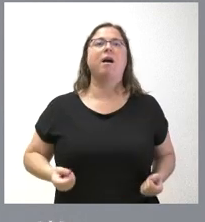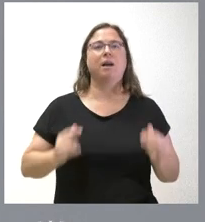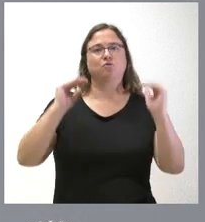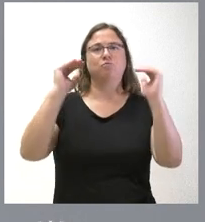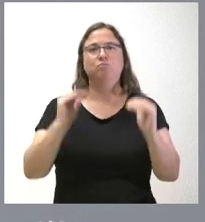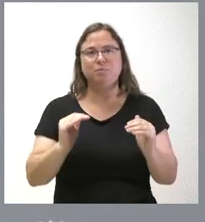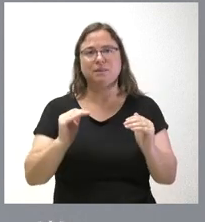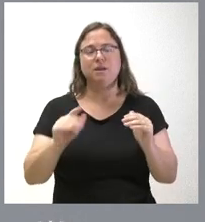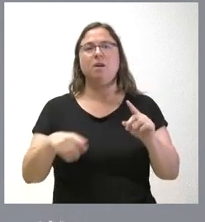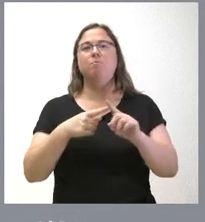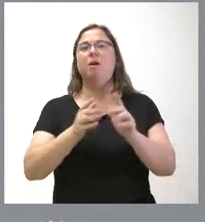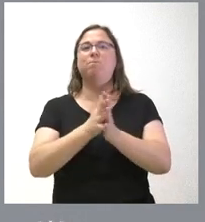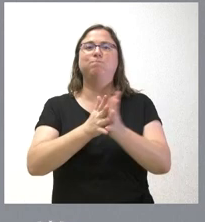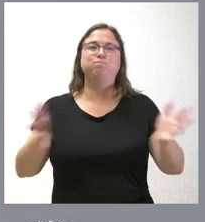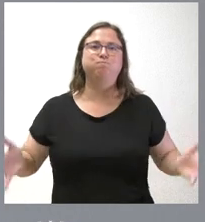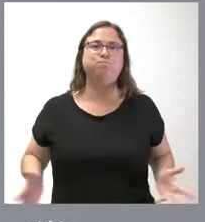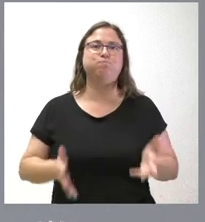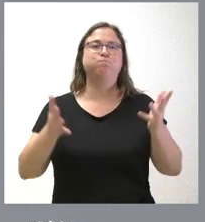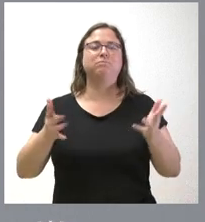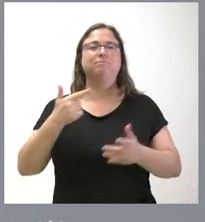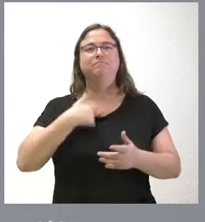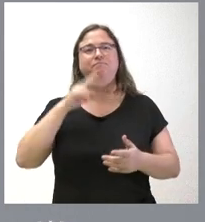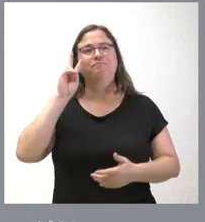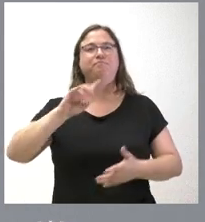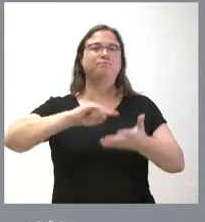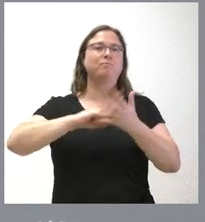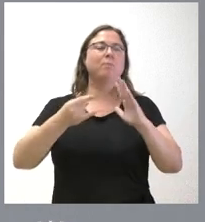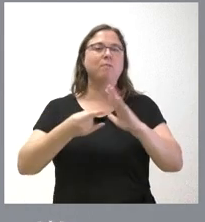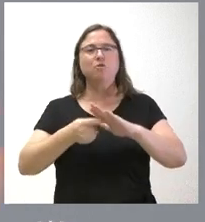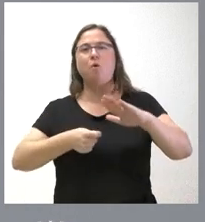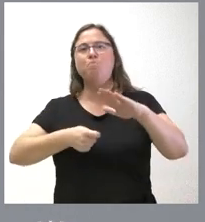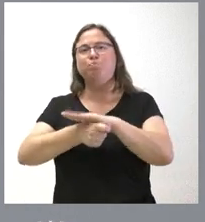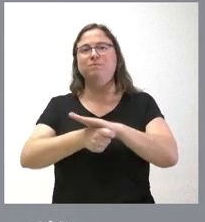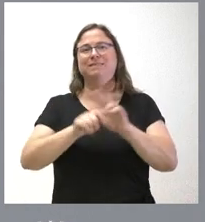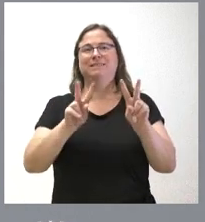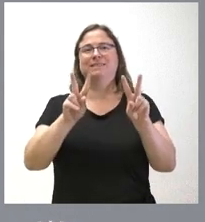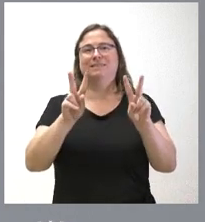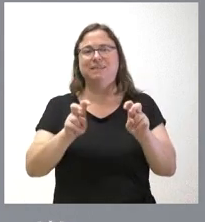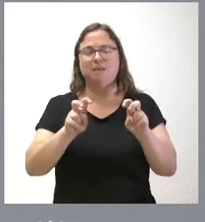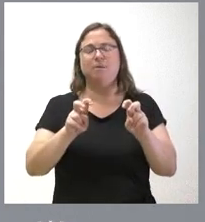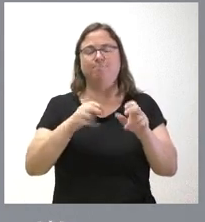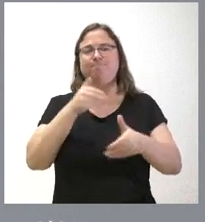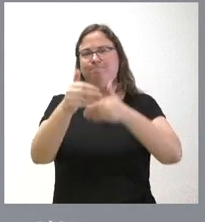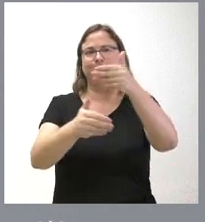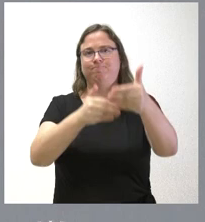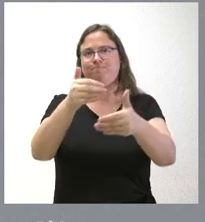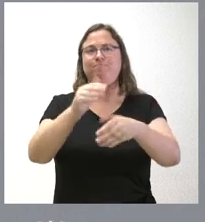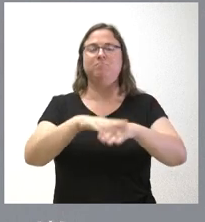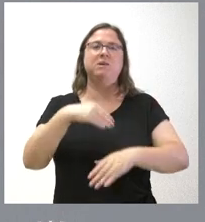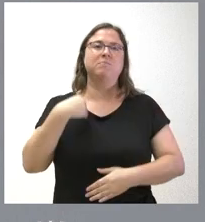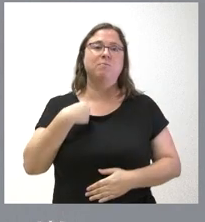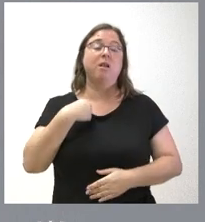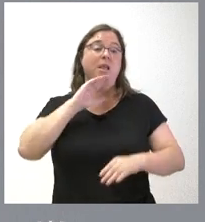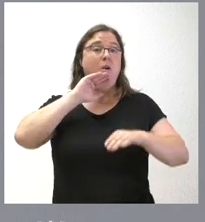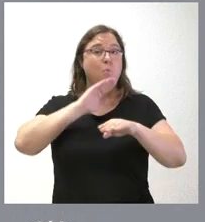que haya promotores que identifiquen un proyecto de inversión en torno a esta materia y lo presentan pues daríamos tramitación a la misma de acuerdo con